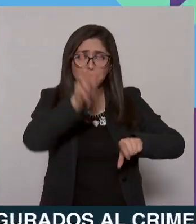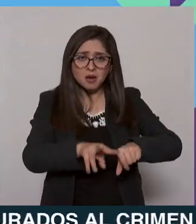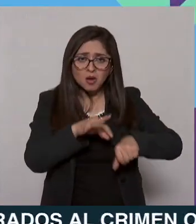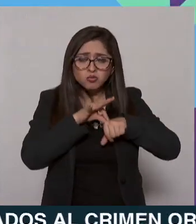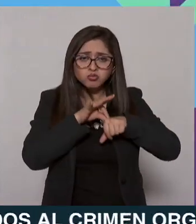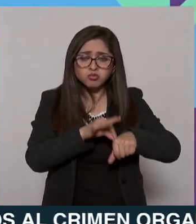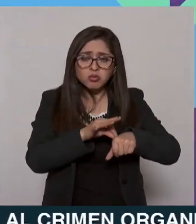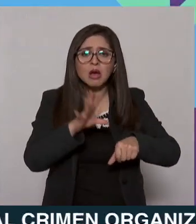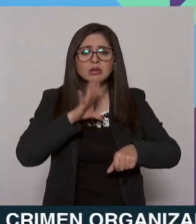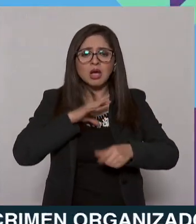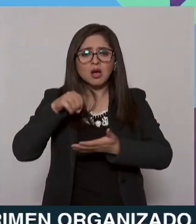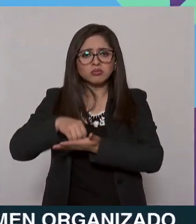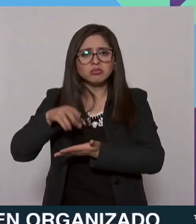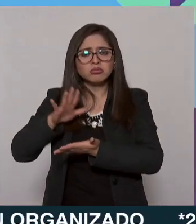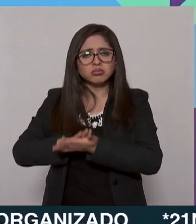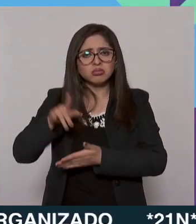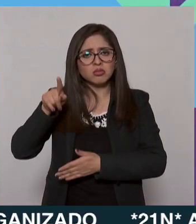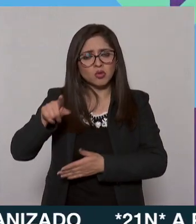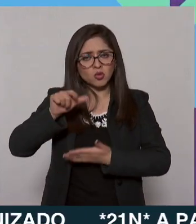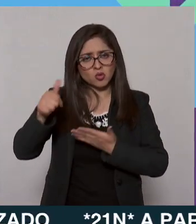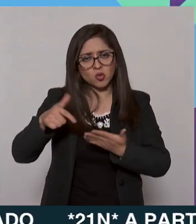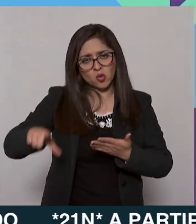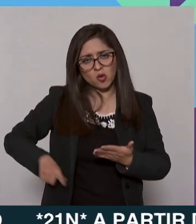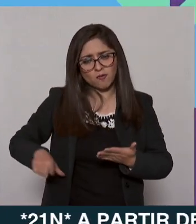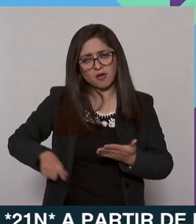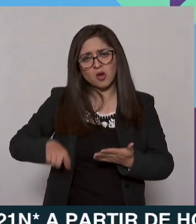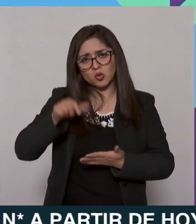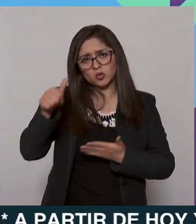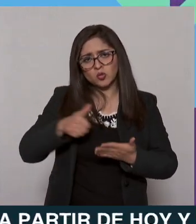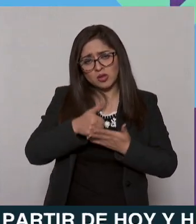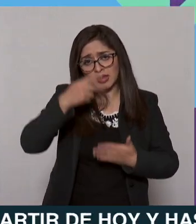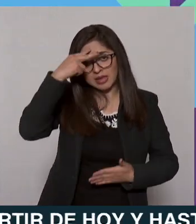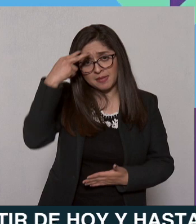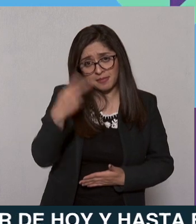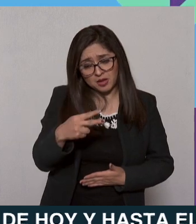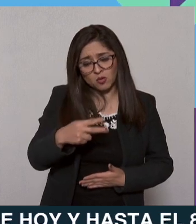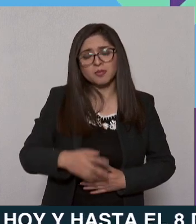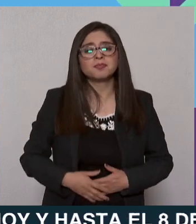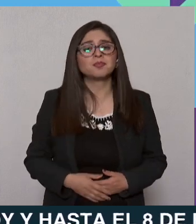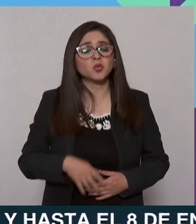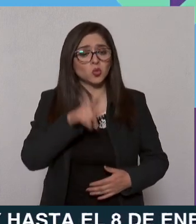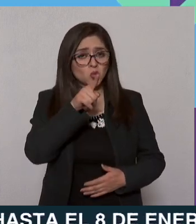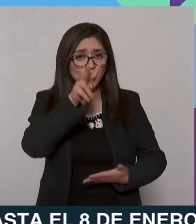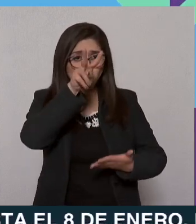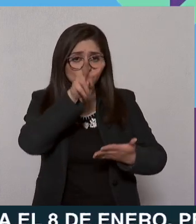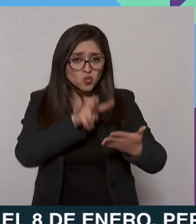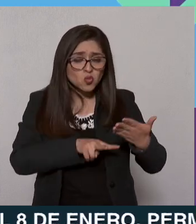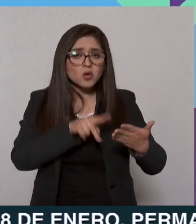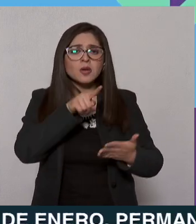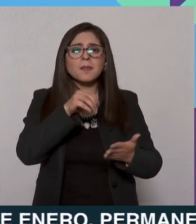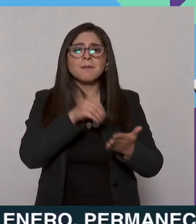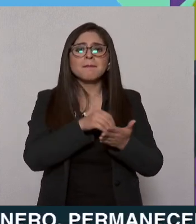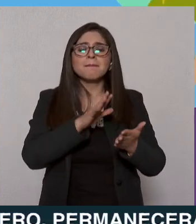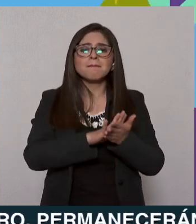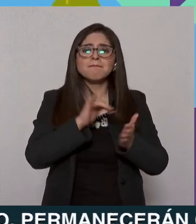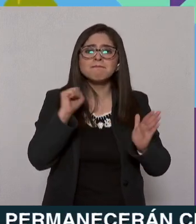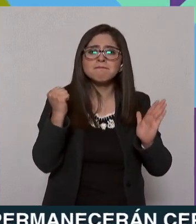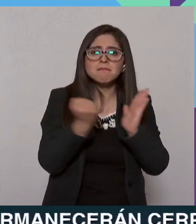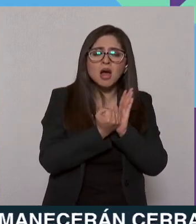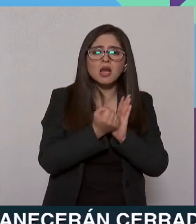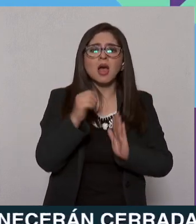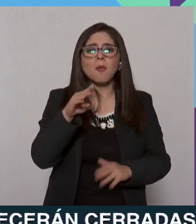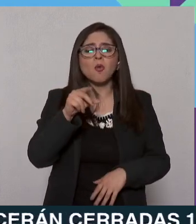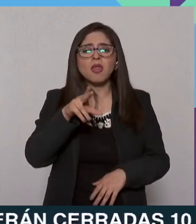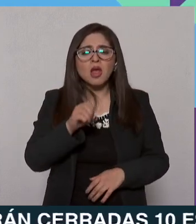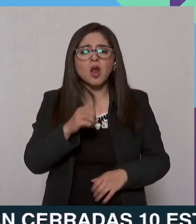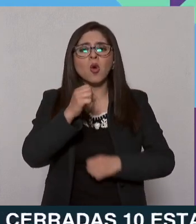válido, registrado ante el gobierno de la Ciudad de México. Cuando tú ves, te regresa, por ejemplo, la marca, modelo, año y si